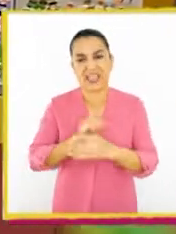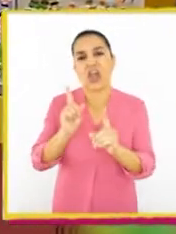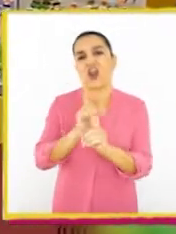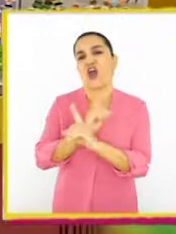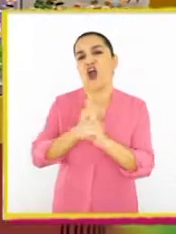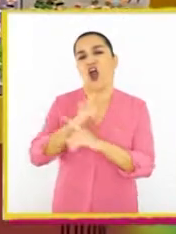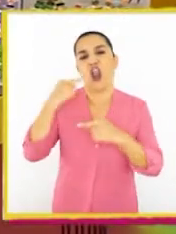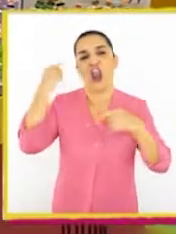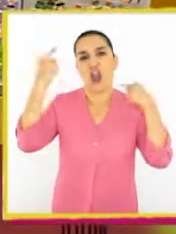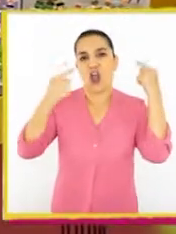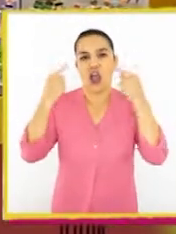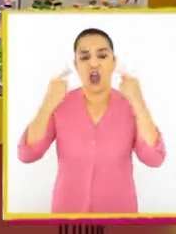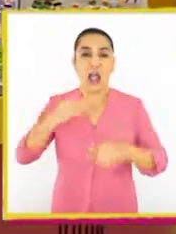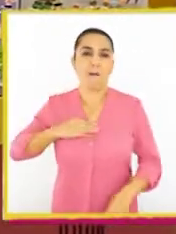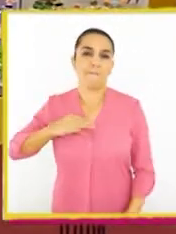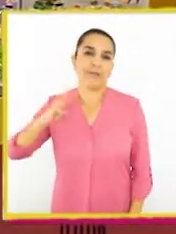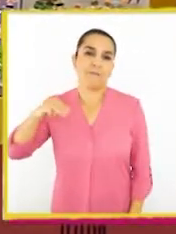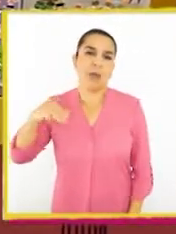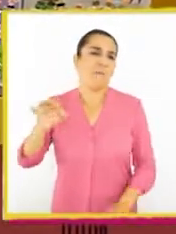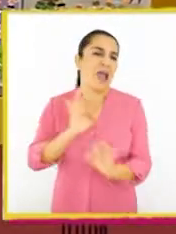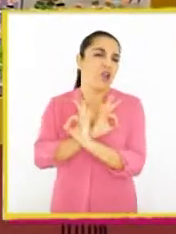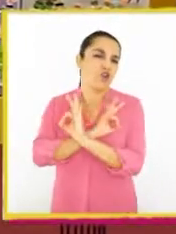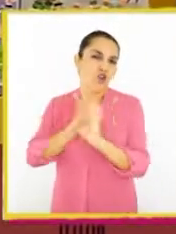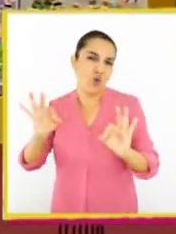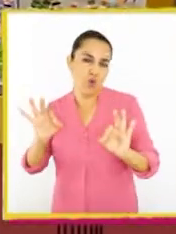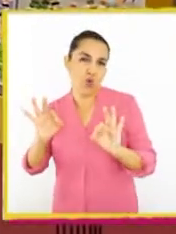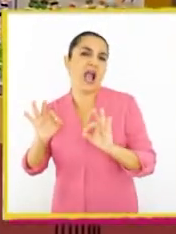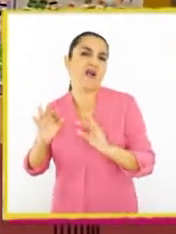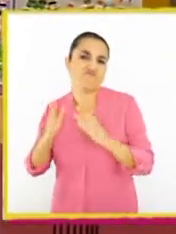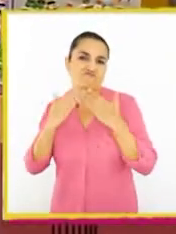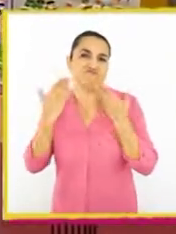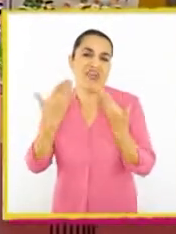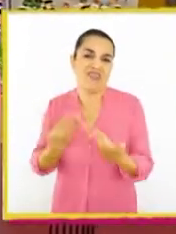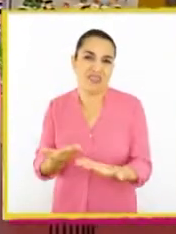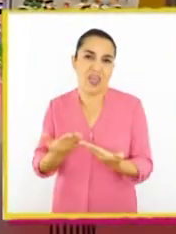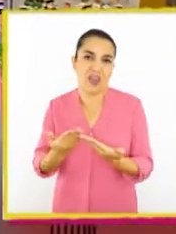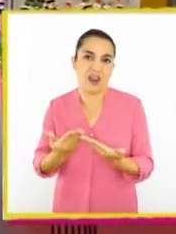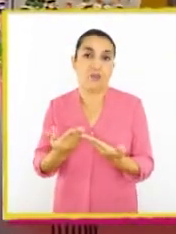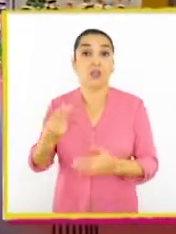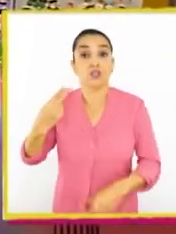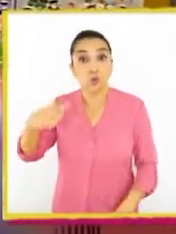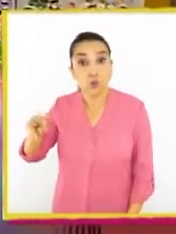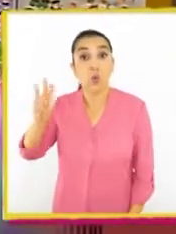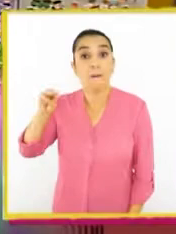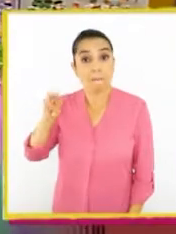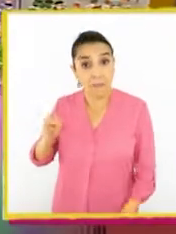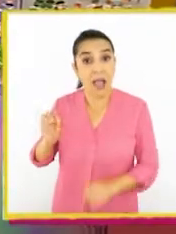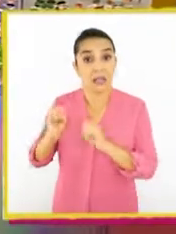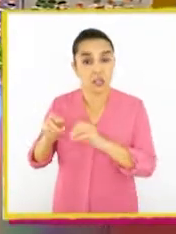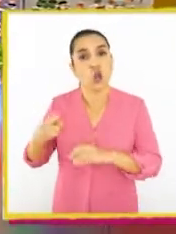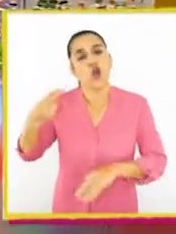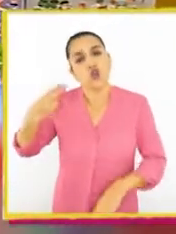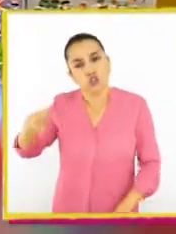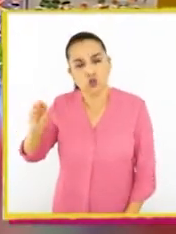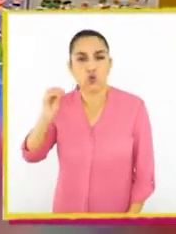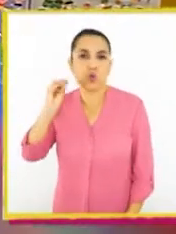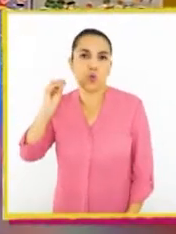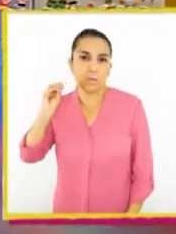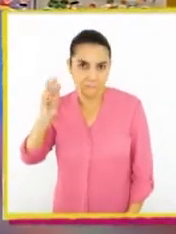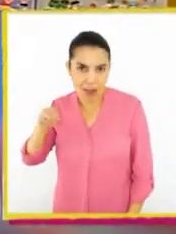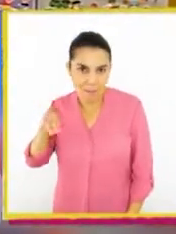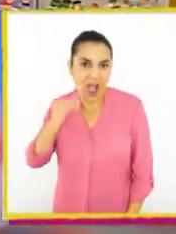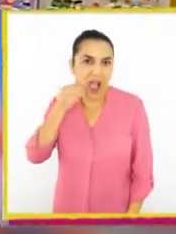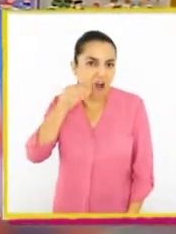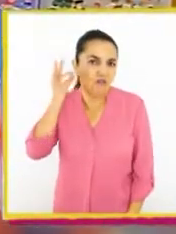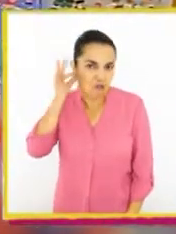receta, no, están locos. Mi mamá no la va a dar por nada del mundo, porque es una receta de su mamá. Sí, que a su mamá se la